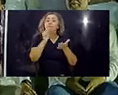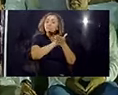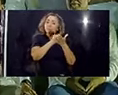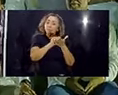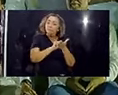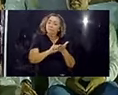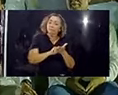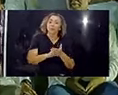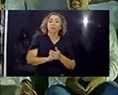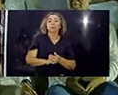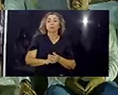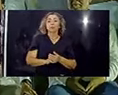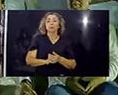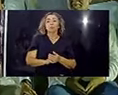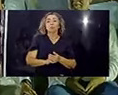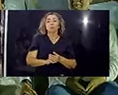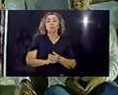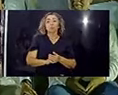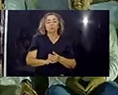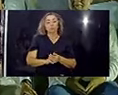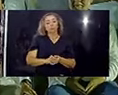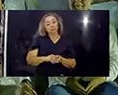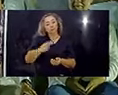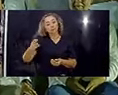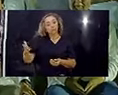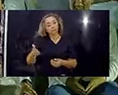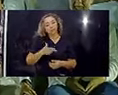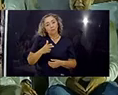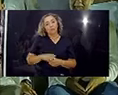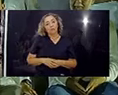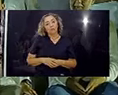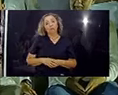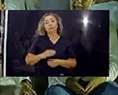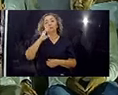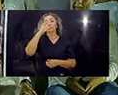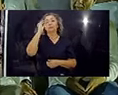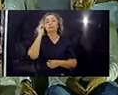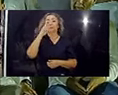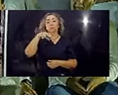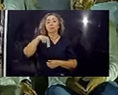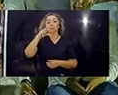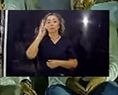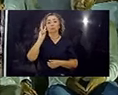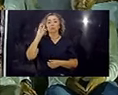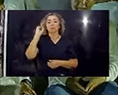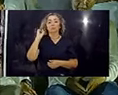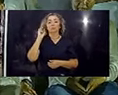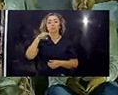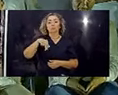con guacho el convenio para el IMS